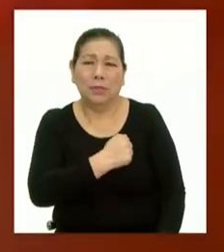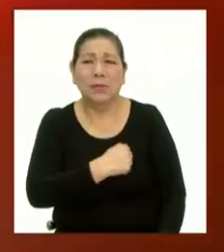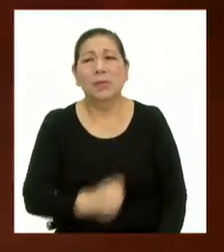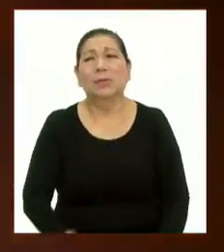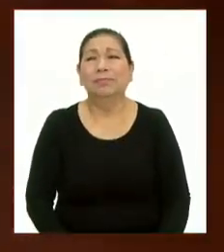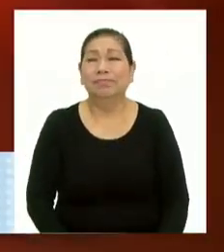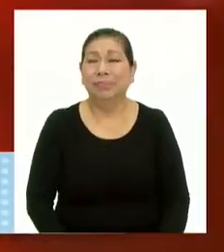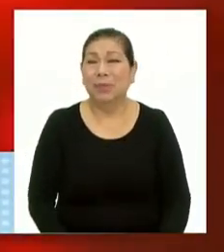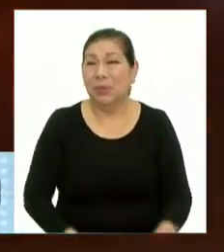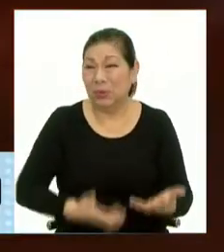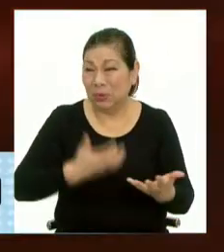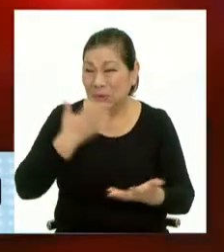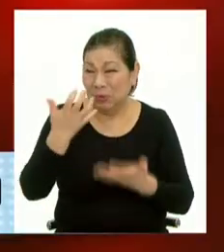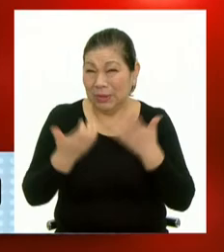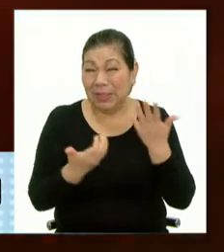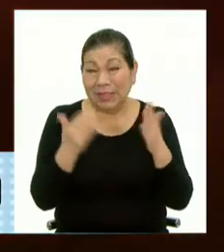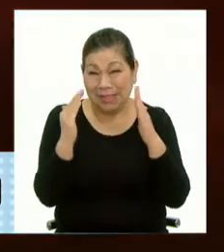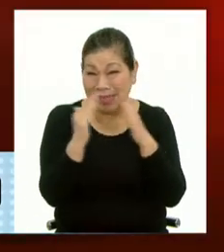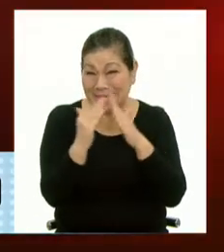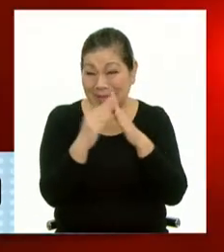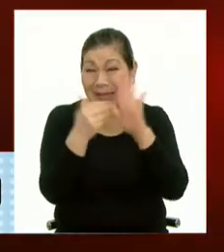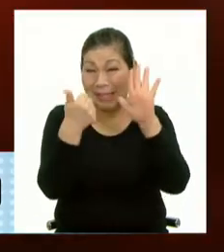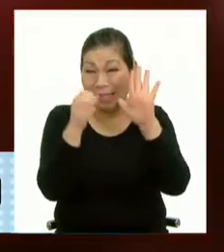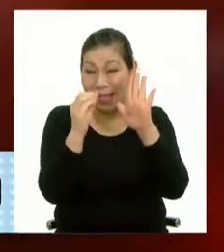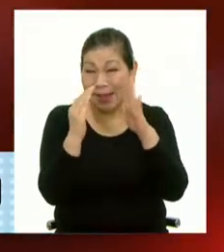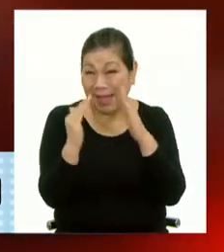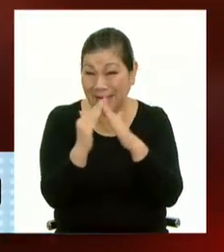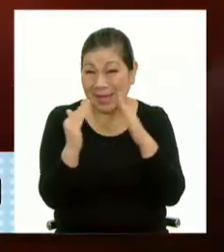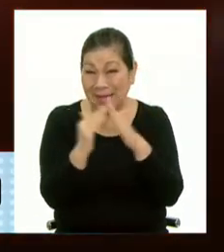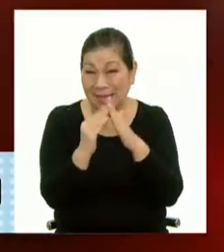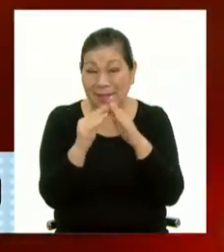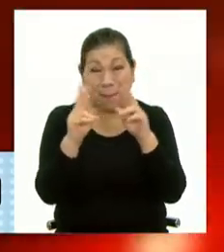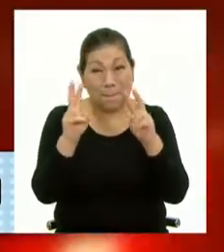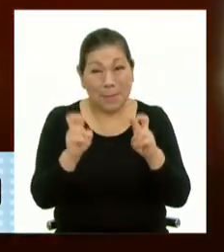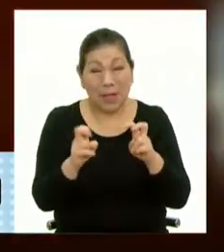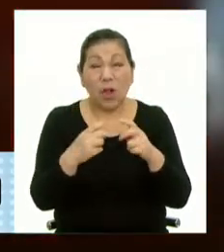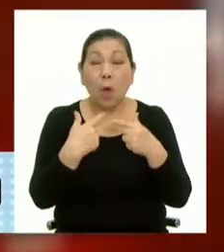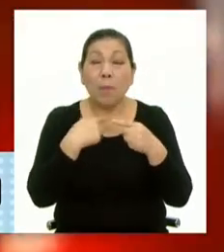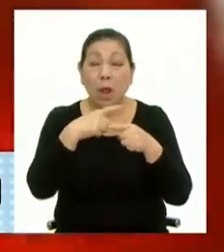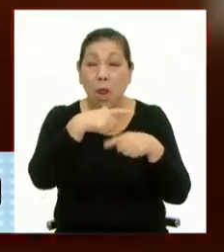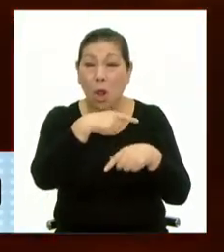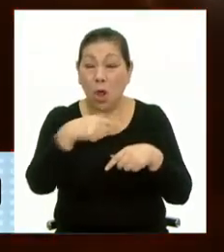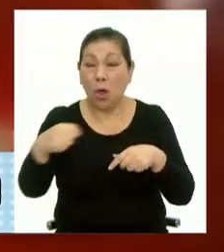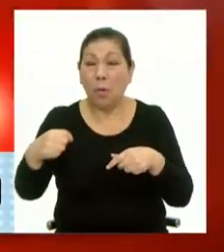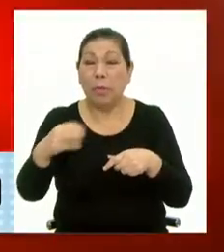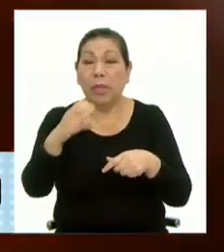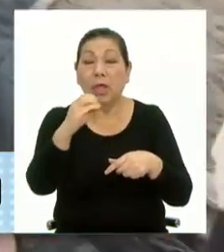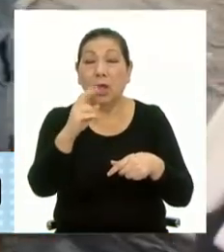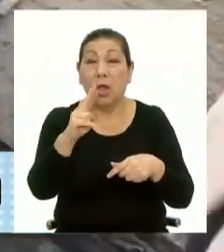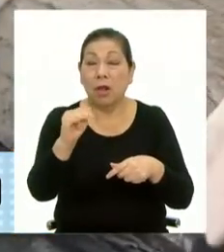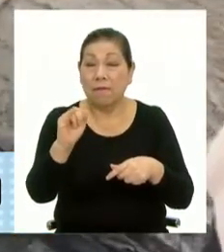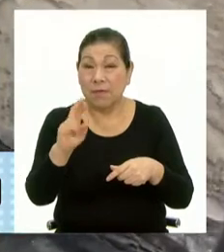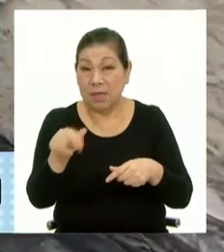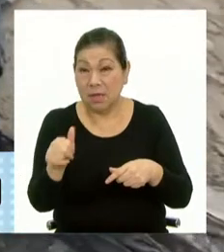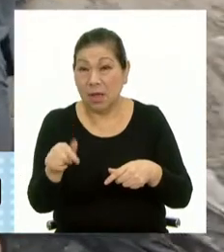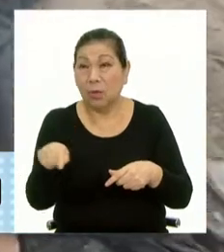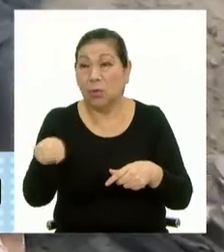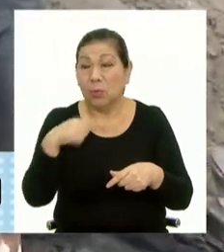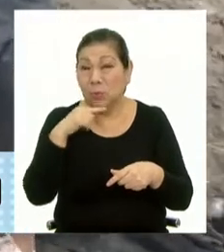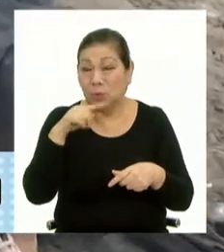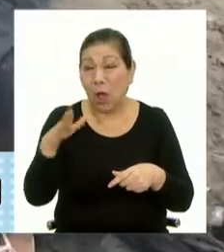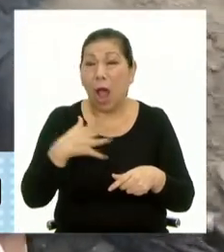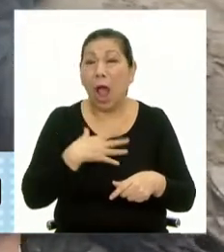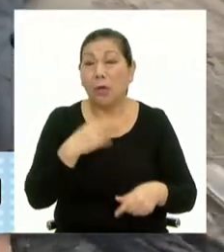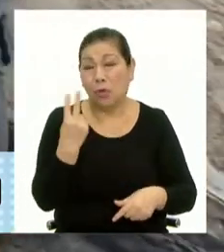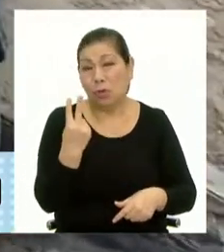El fuego que consumió 60 casas en la zona de Lomo de Corvina no solo dejó en la calle a decenas de familias. Este niño con